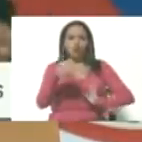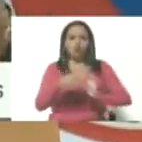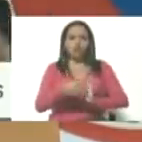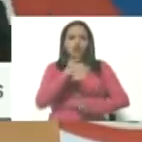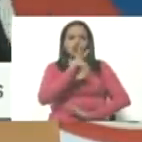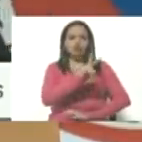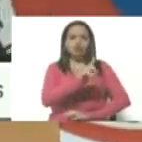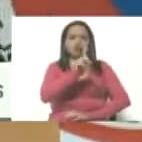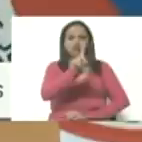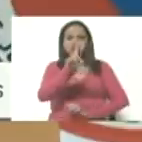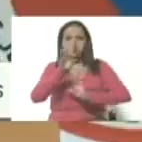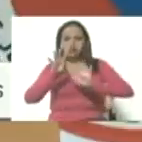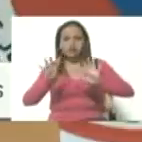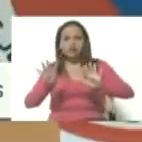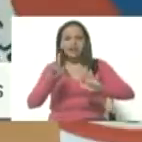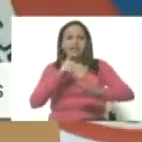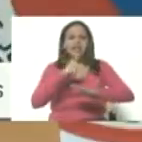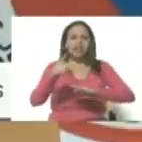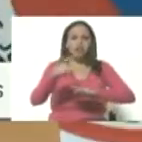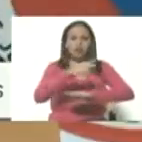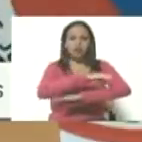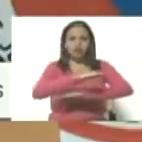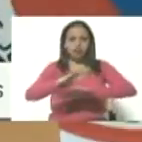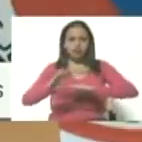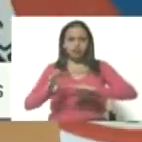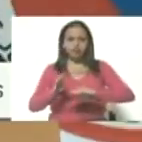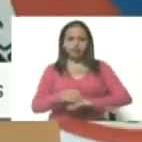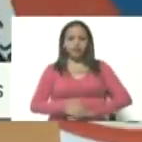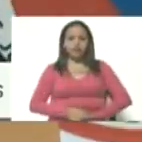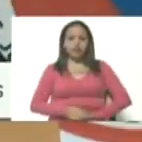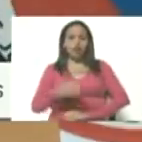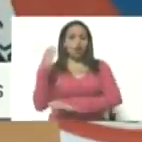2.219 kilómetros de frontera. Colombia